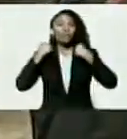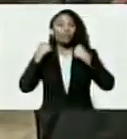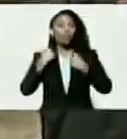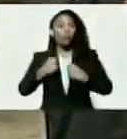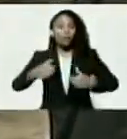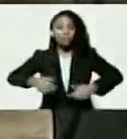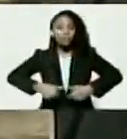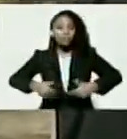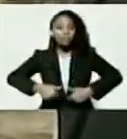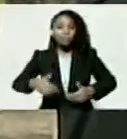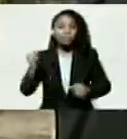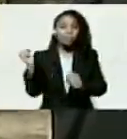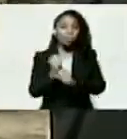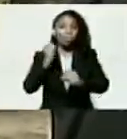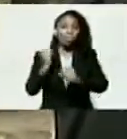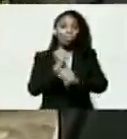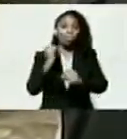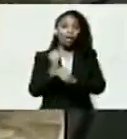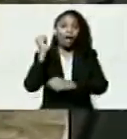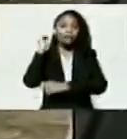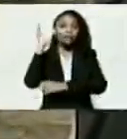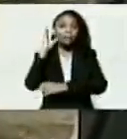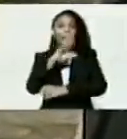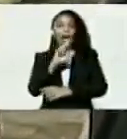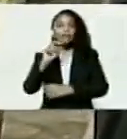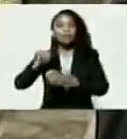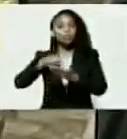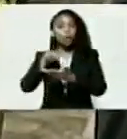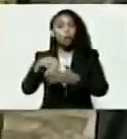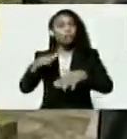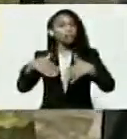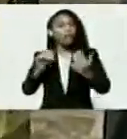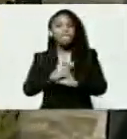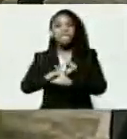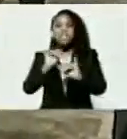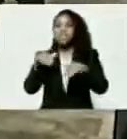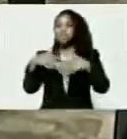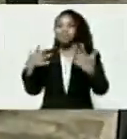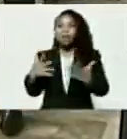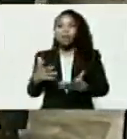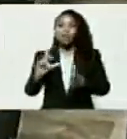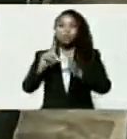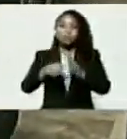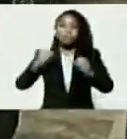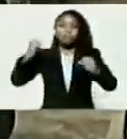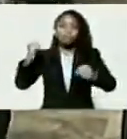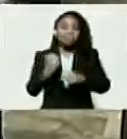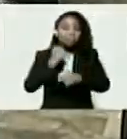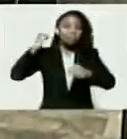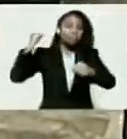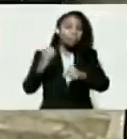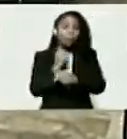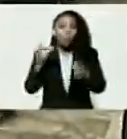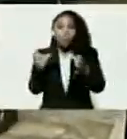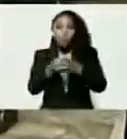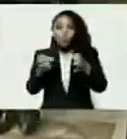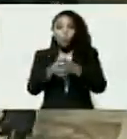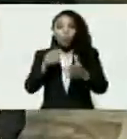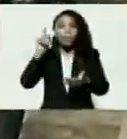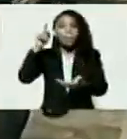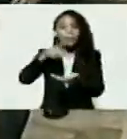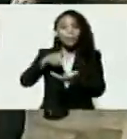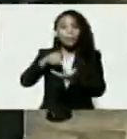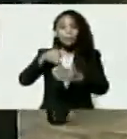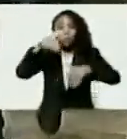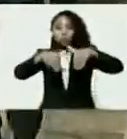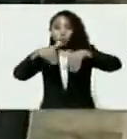dentro de la Asamblea Nacional cuando finalmente, luego de un intenso trabajo del Comité de Postulaciones Electorales,